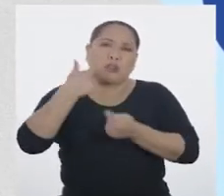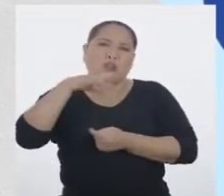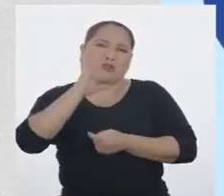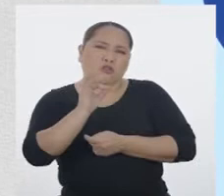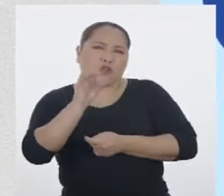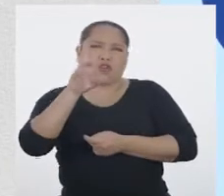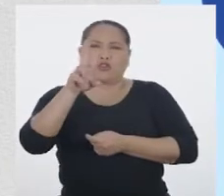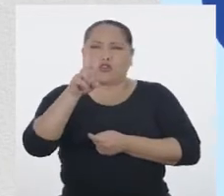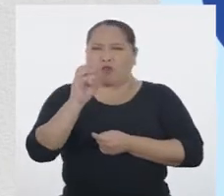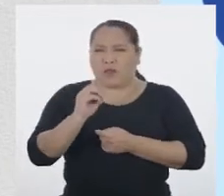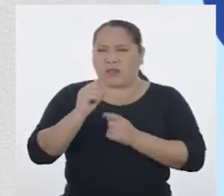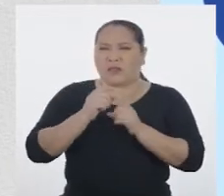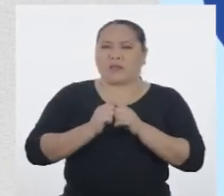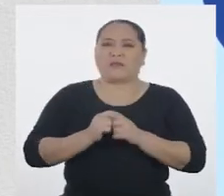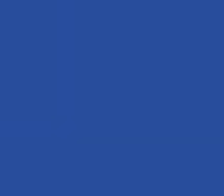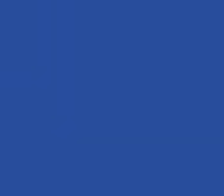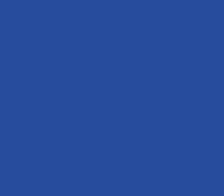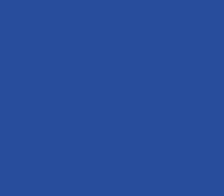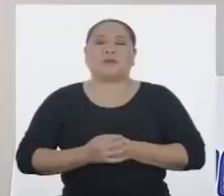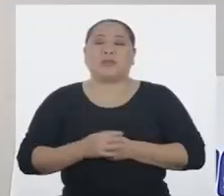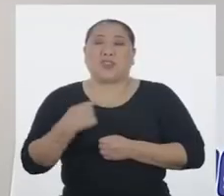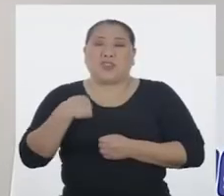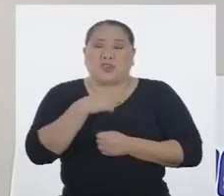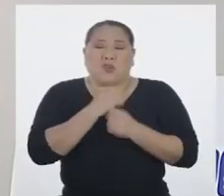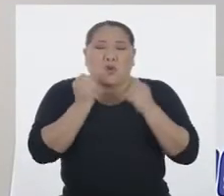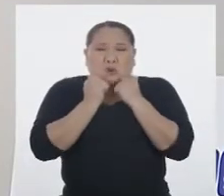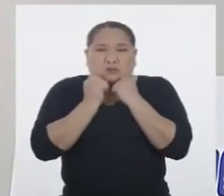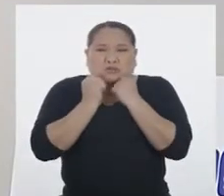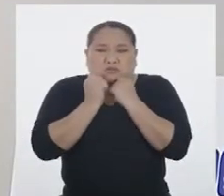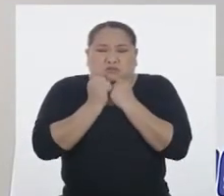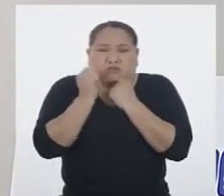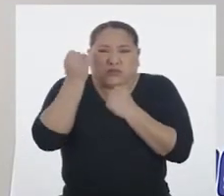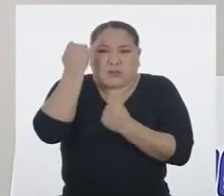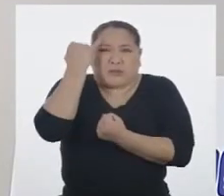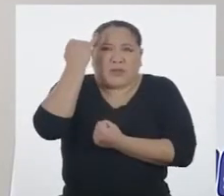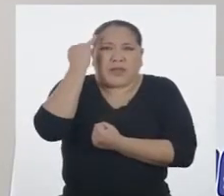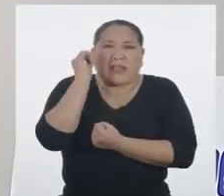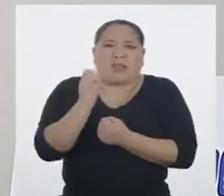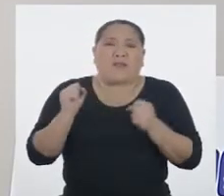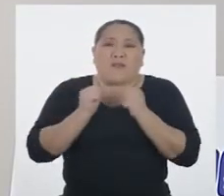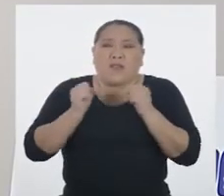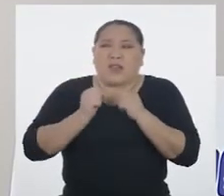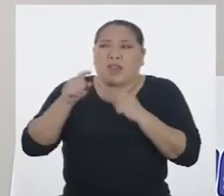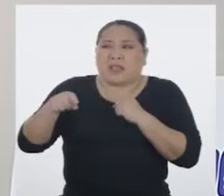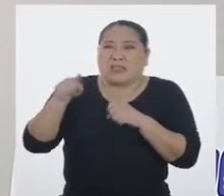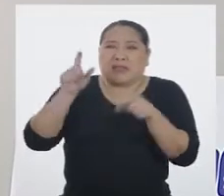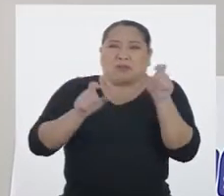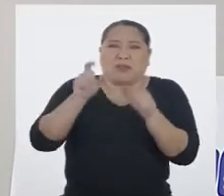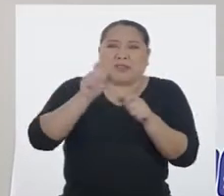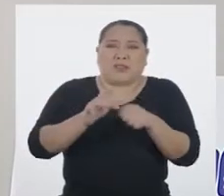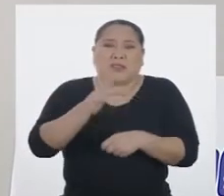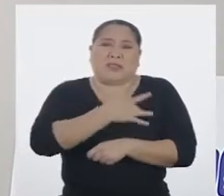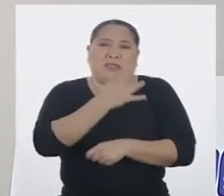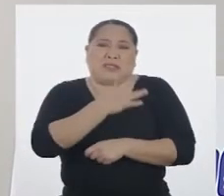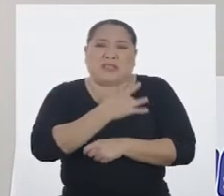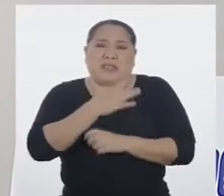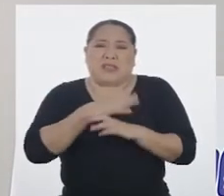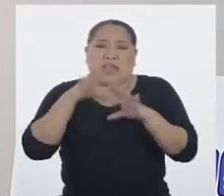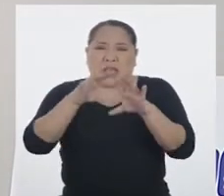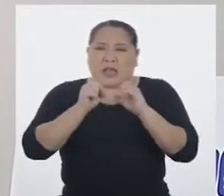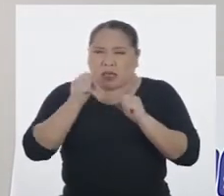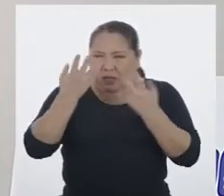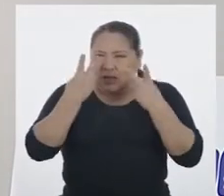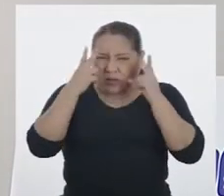centígrados, que permite el desarrollo de los cultivos. Si nosotros nos morimos de frío, imagínate el frío que sienten quienes experimentan